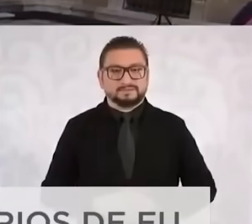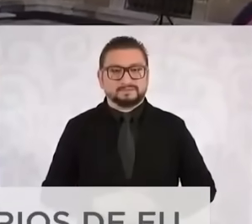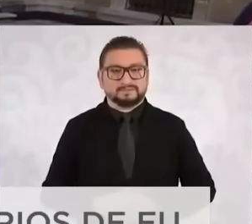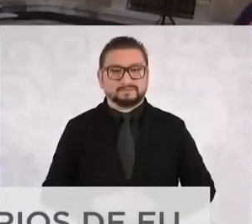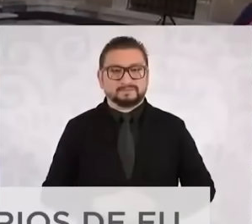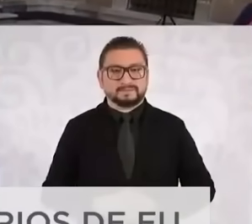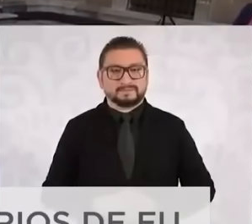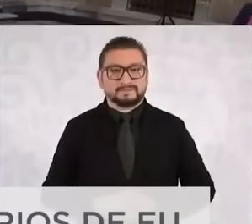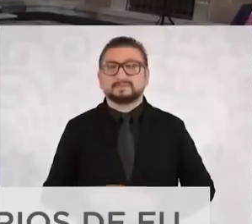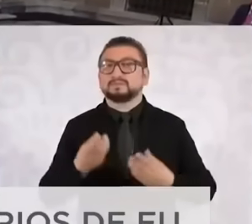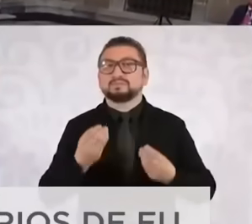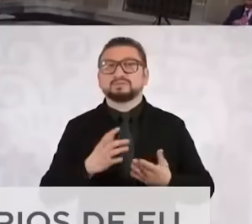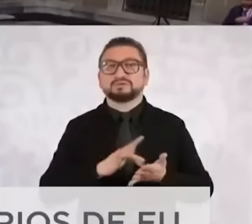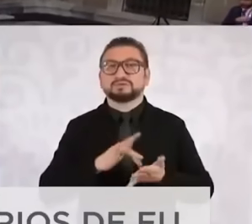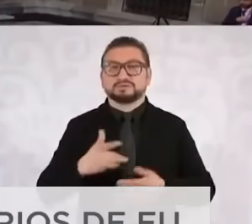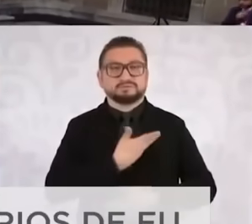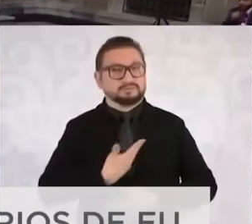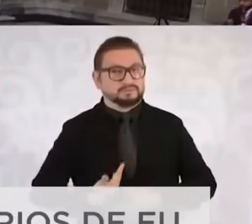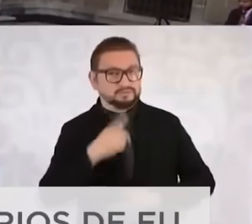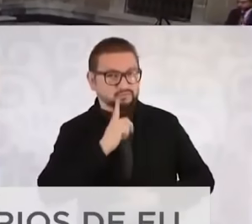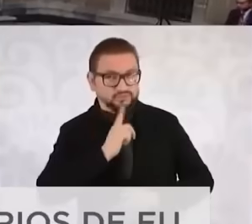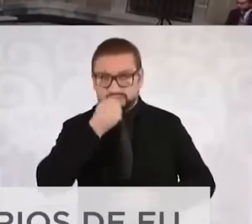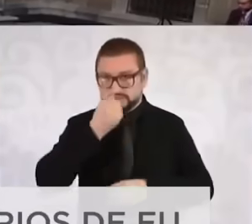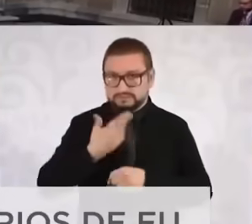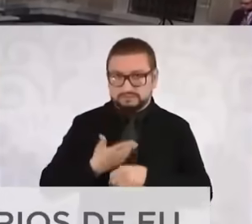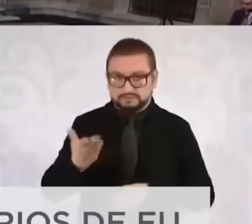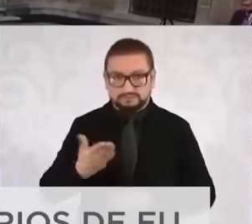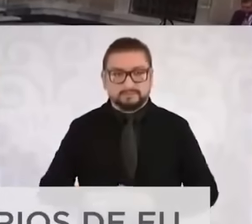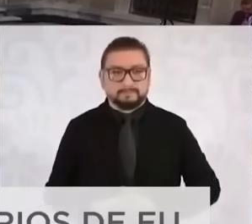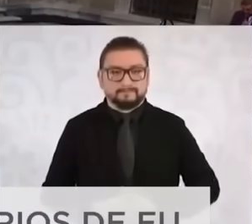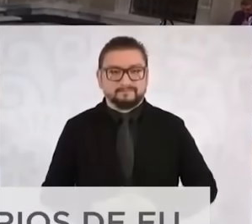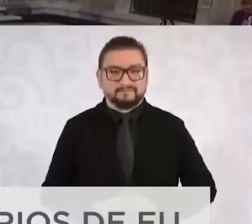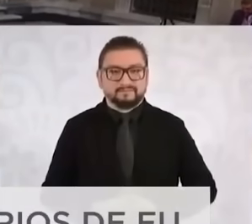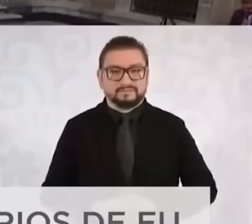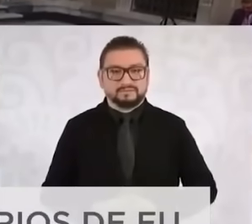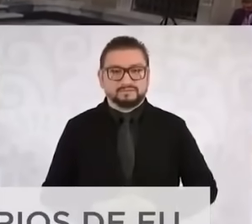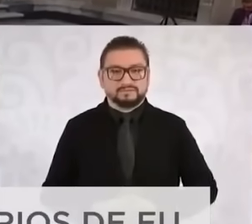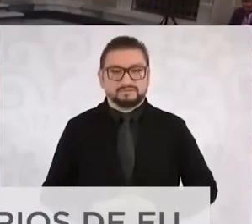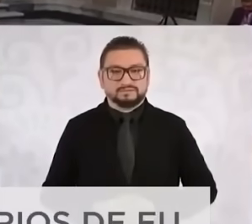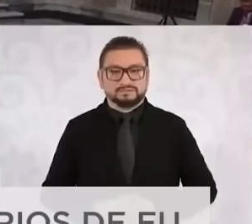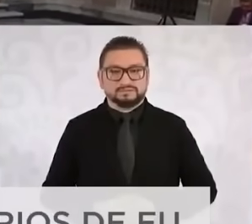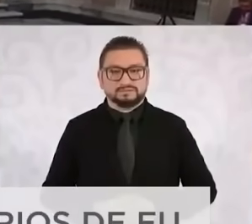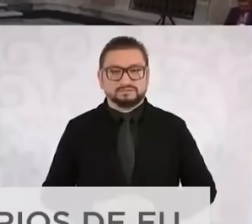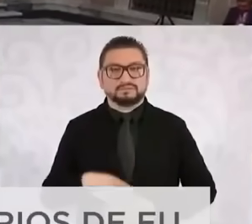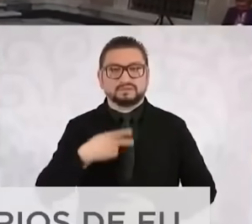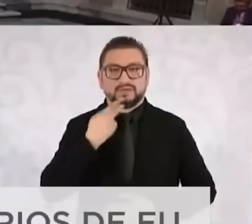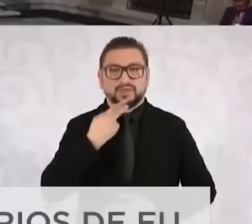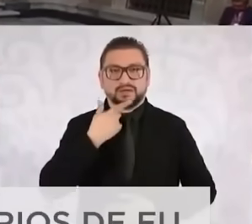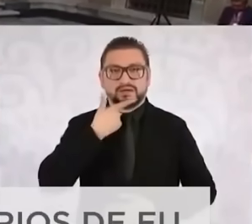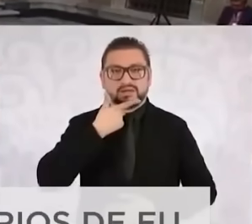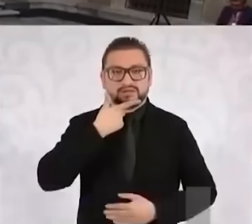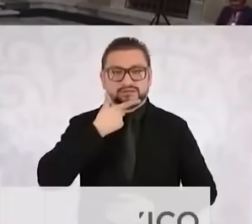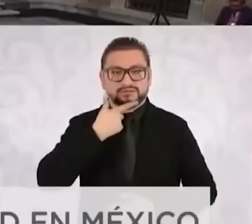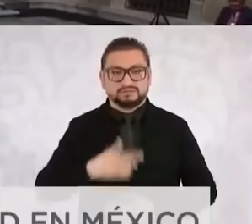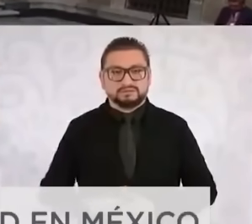patio Mariano, aquí del recinto histórico, la presidenta Sheinbaum Pardo dio una conferencia de prensa en donde calificó el encuentro de importante y